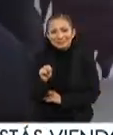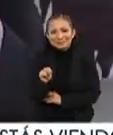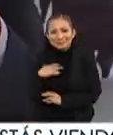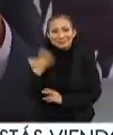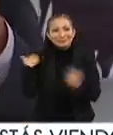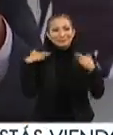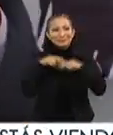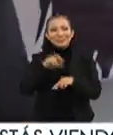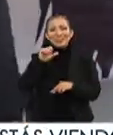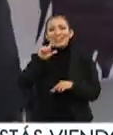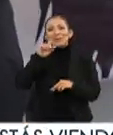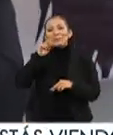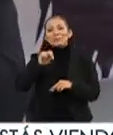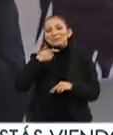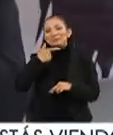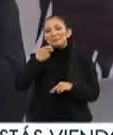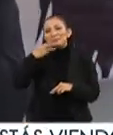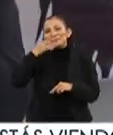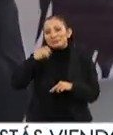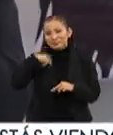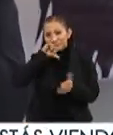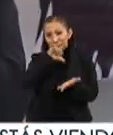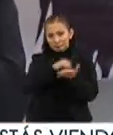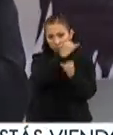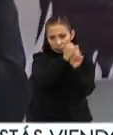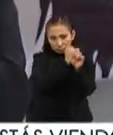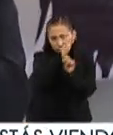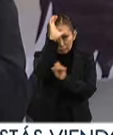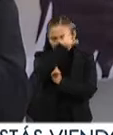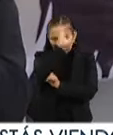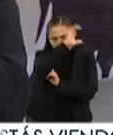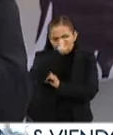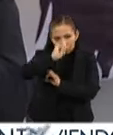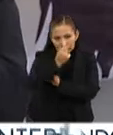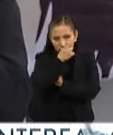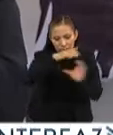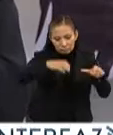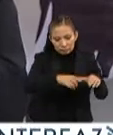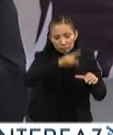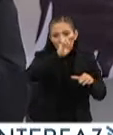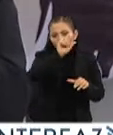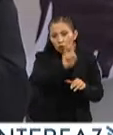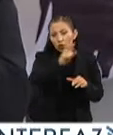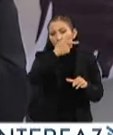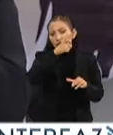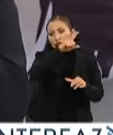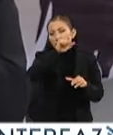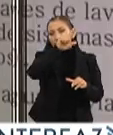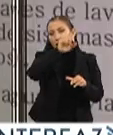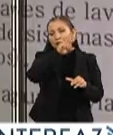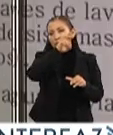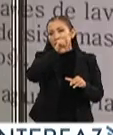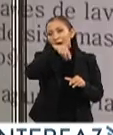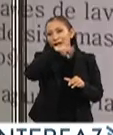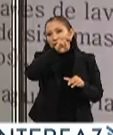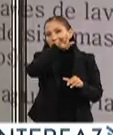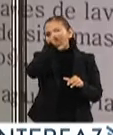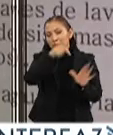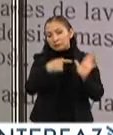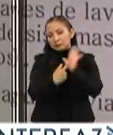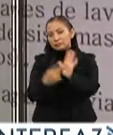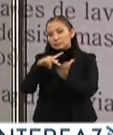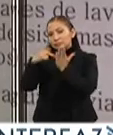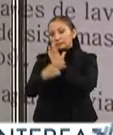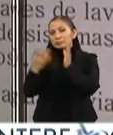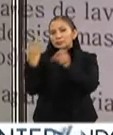el profesor Salomón Guerrero Pacheco, del Centro de Estudios Científicos y Tecnológicos 1 Gonzalo Vázquez Vela, presentó el